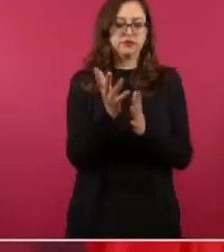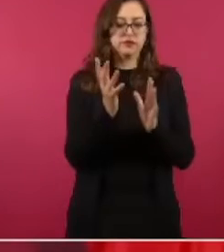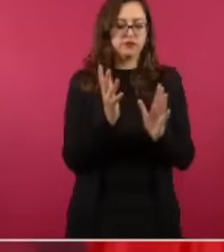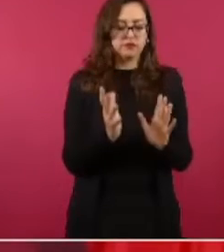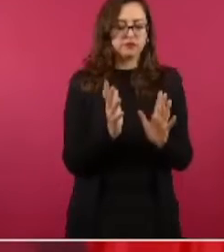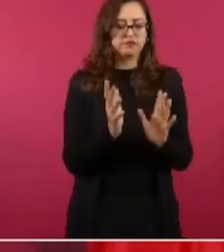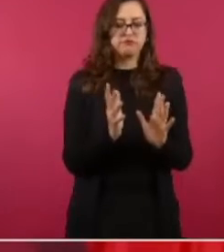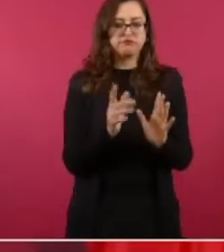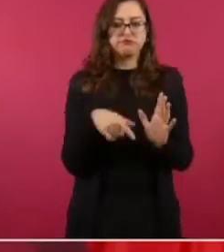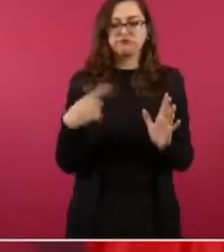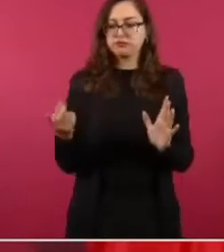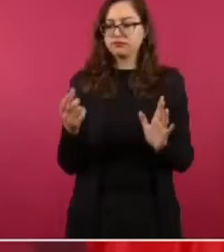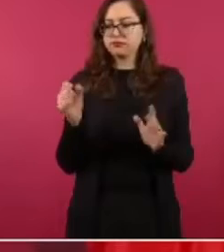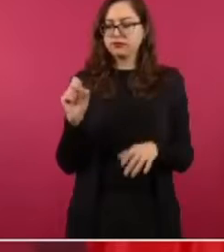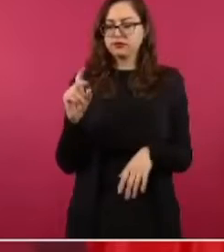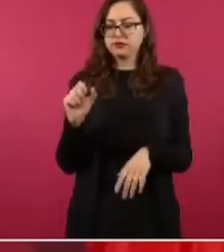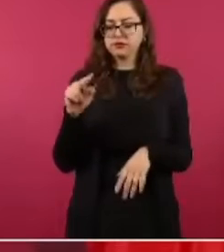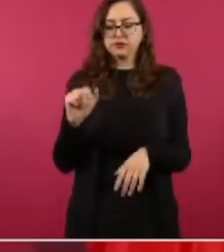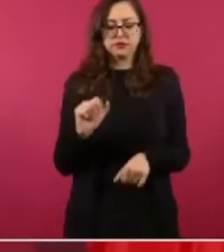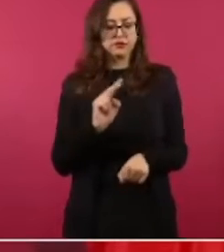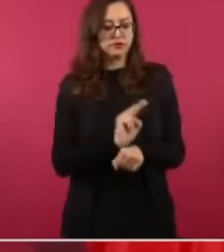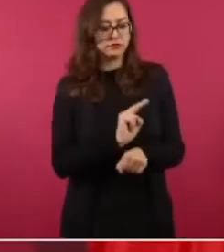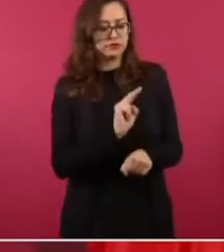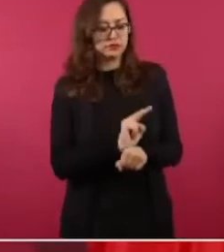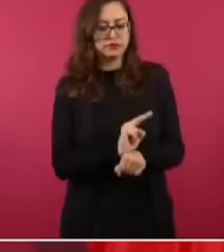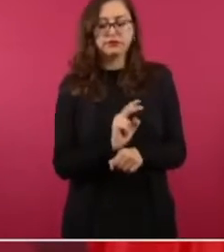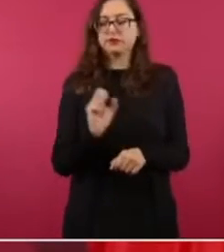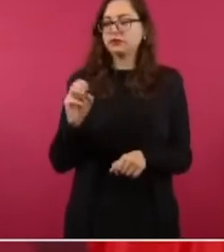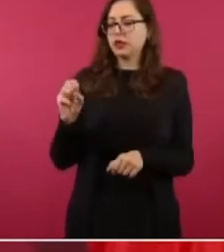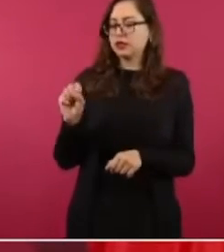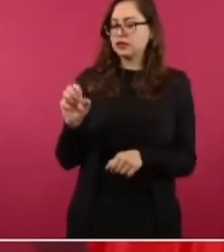apoyada por la defensa, por Marina,